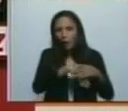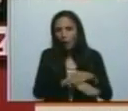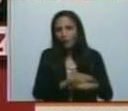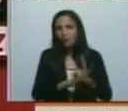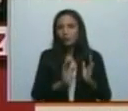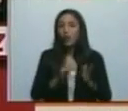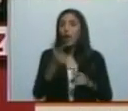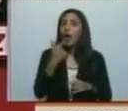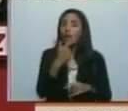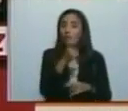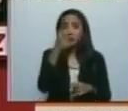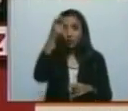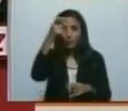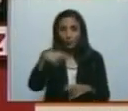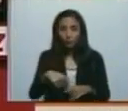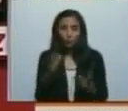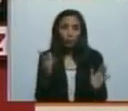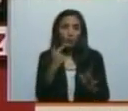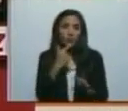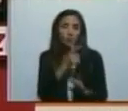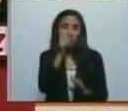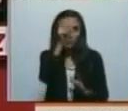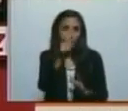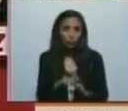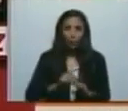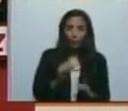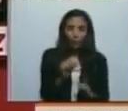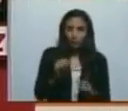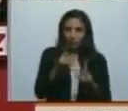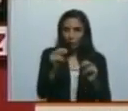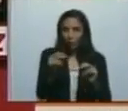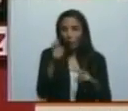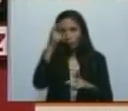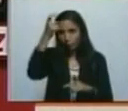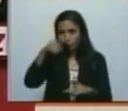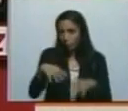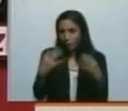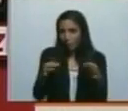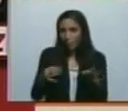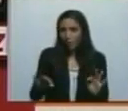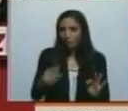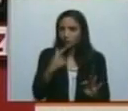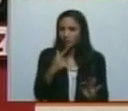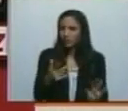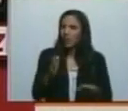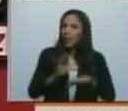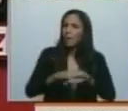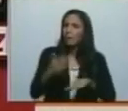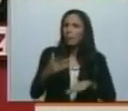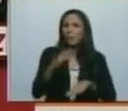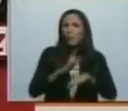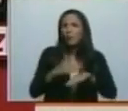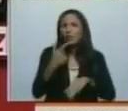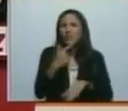había personas. Mintió, como mintió muchas cosas. ¿Por qué? Miren, compadre.